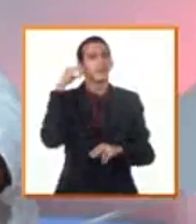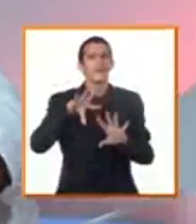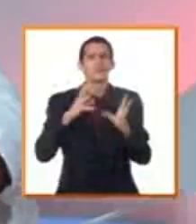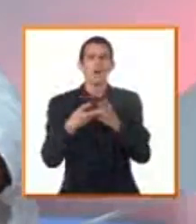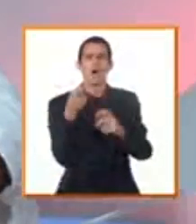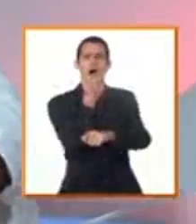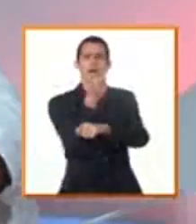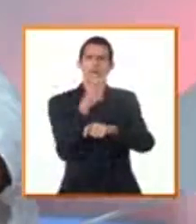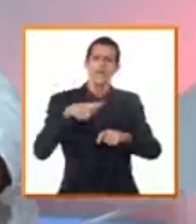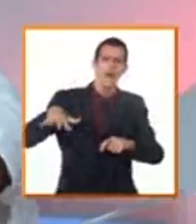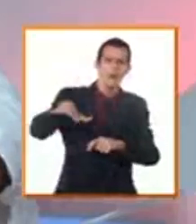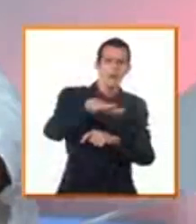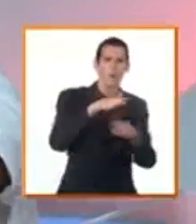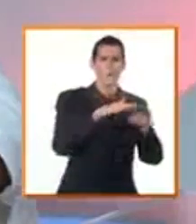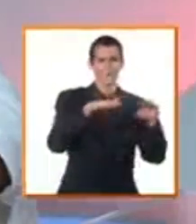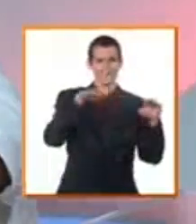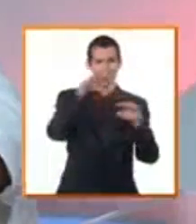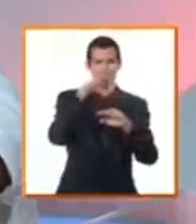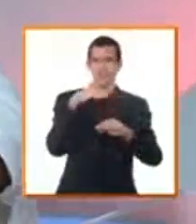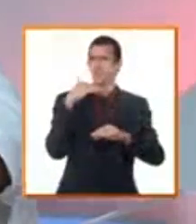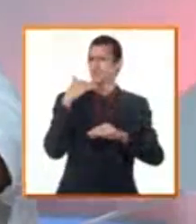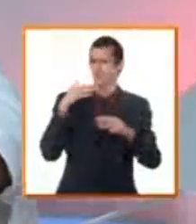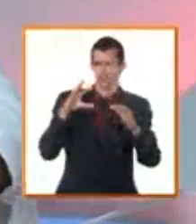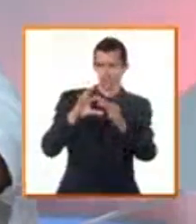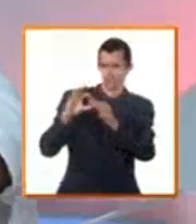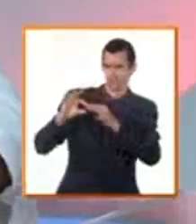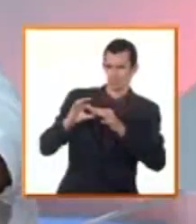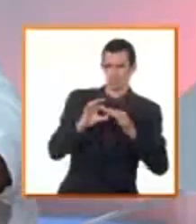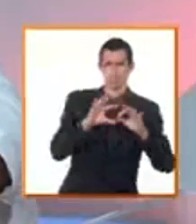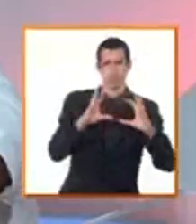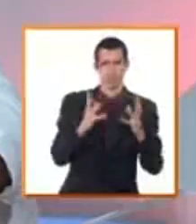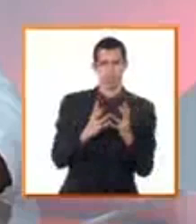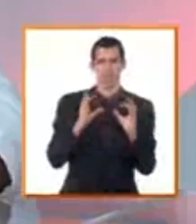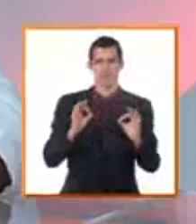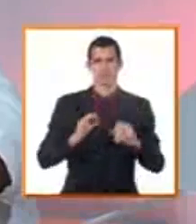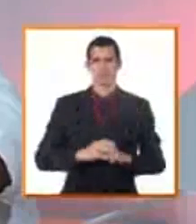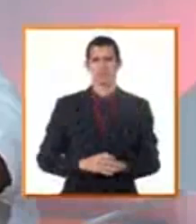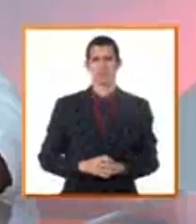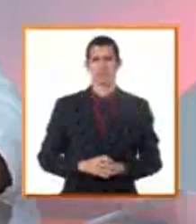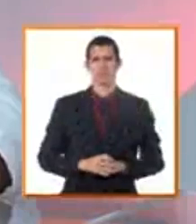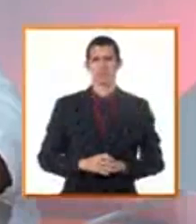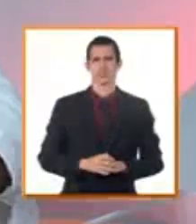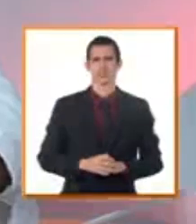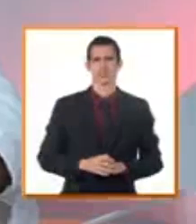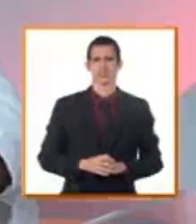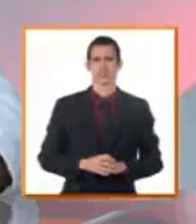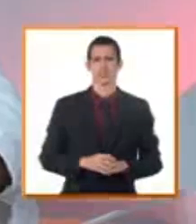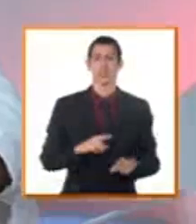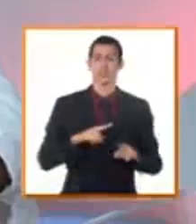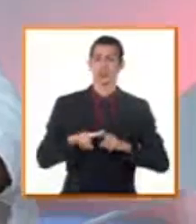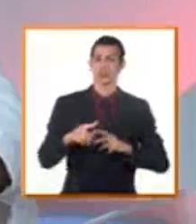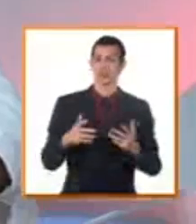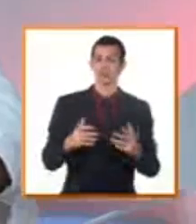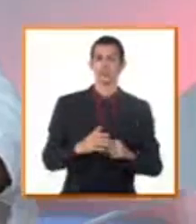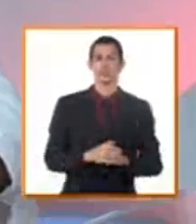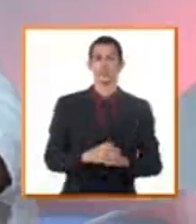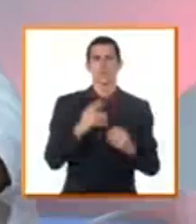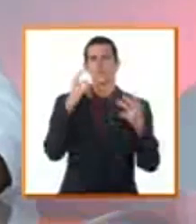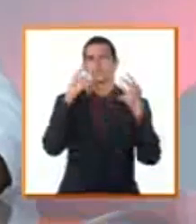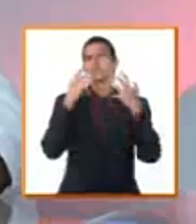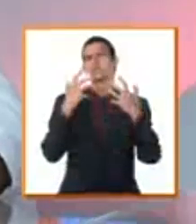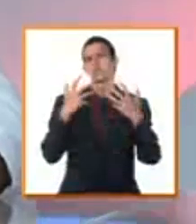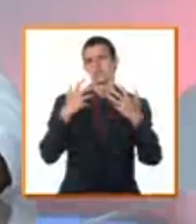poco, pero yo lo recuerdo, que tiene que ver con los operadores del comercio, con la seguridad de las exportaciones.